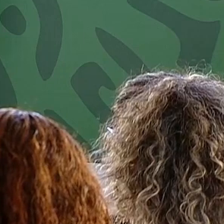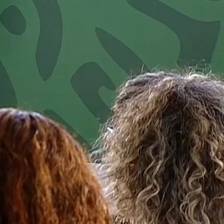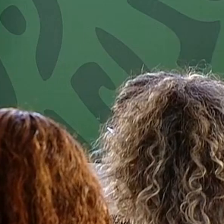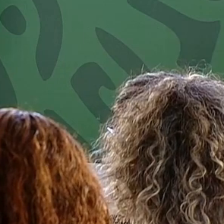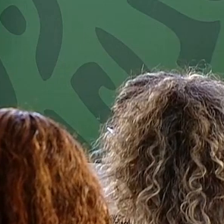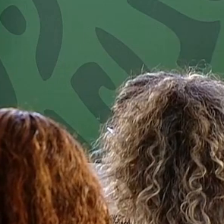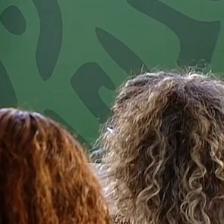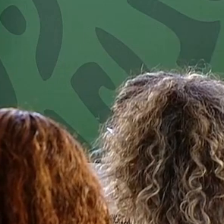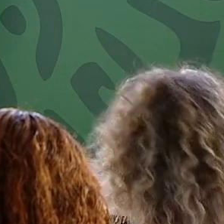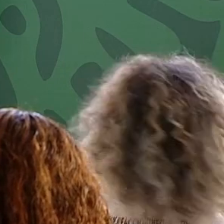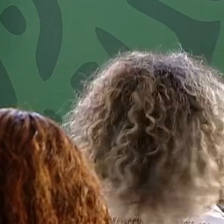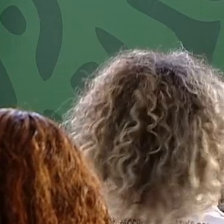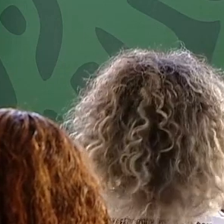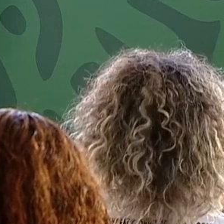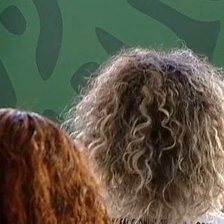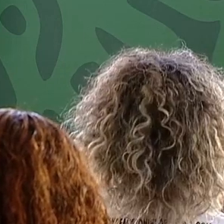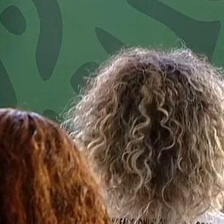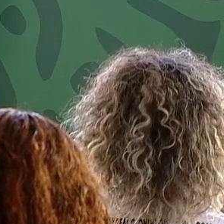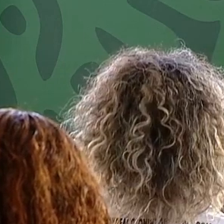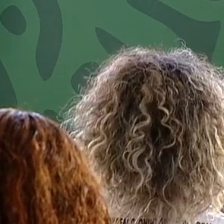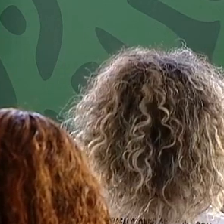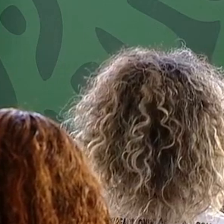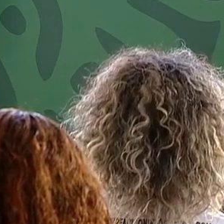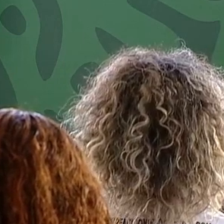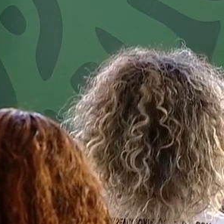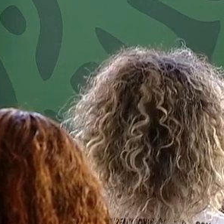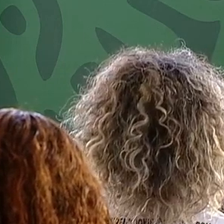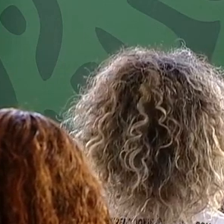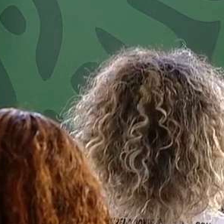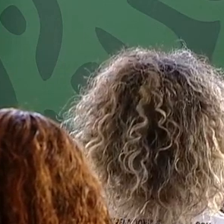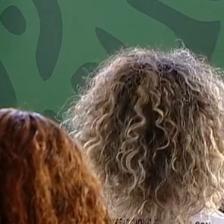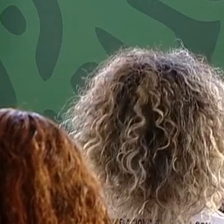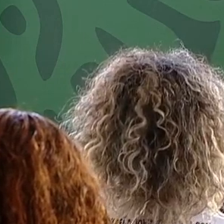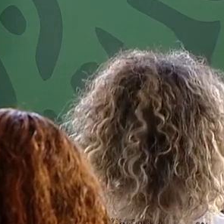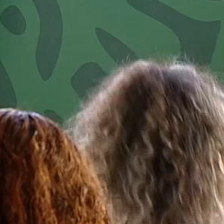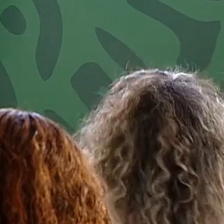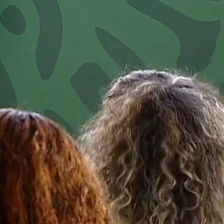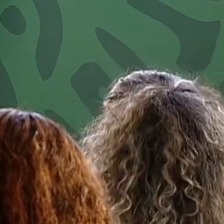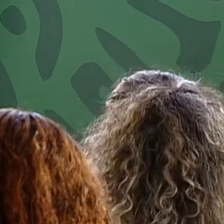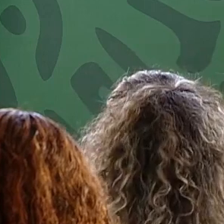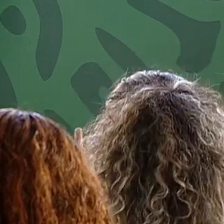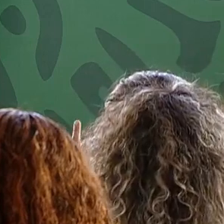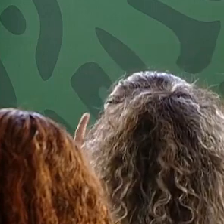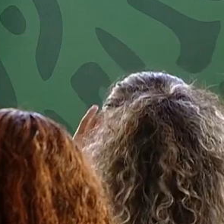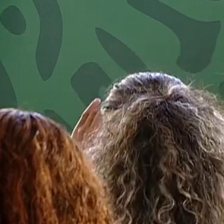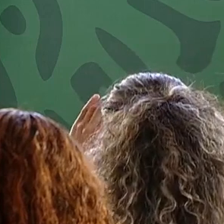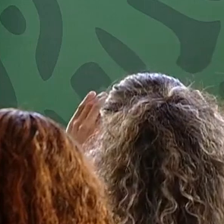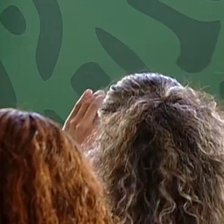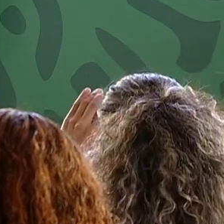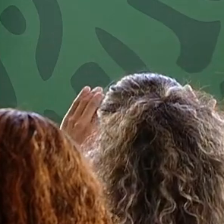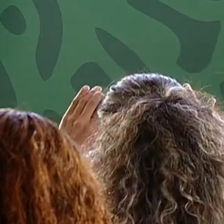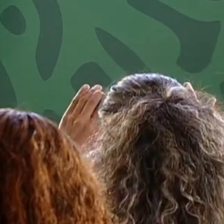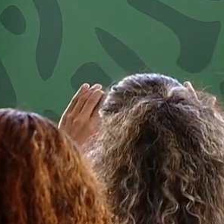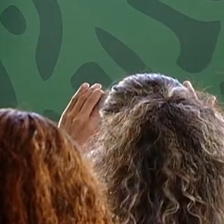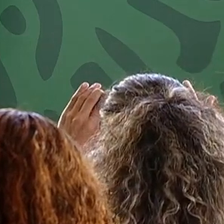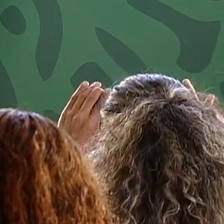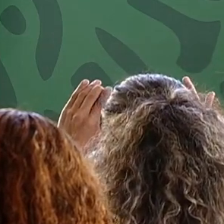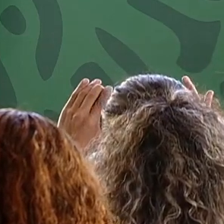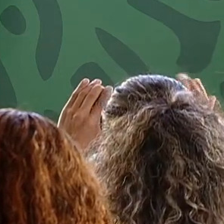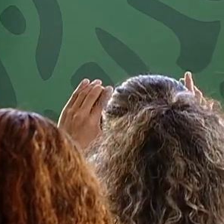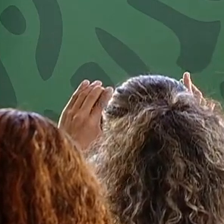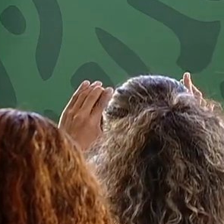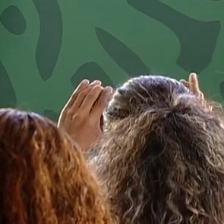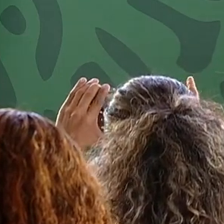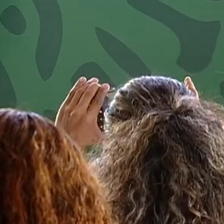eso. Nunca llegaron las tentaciones a mí en esa cuestión y voy seguido a Badiraguato. Hace tres días fui, desayuné en Los